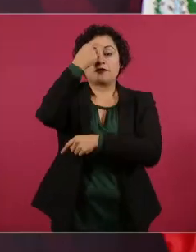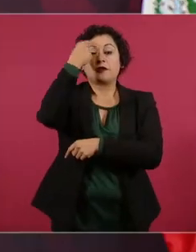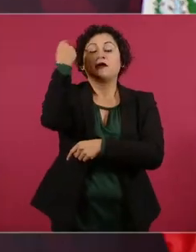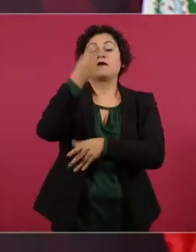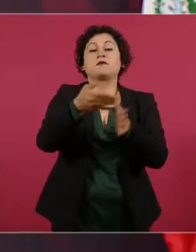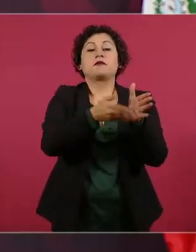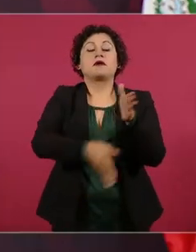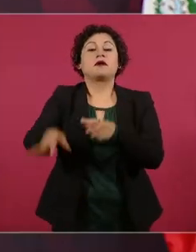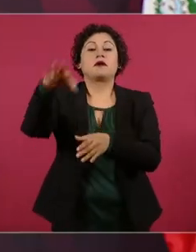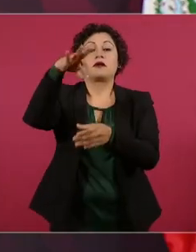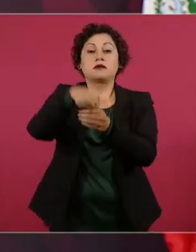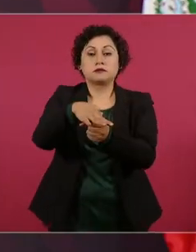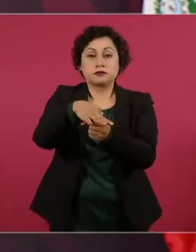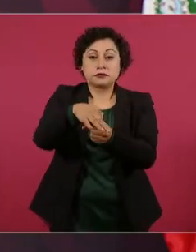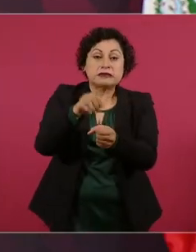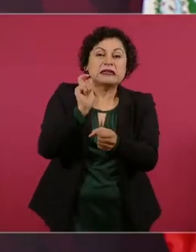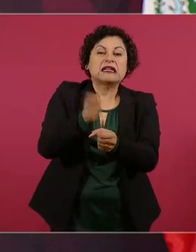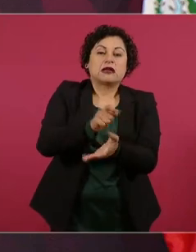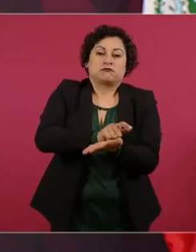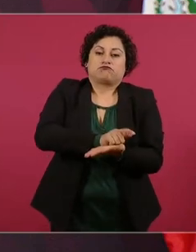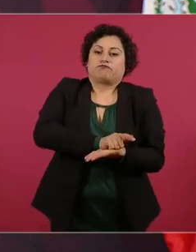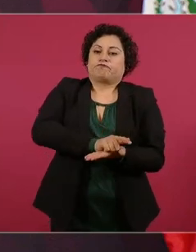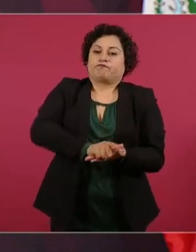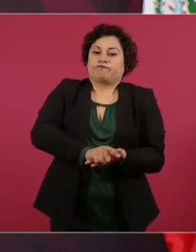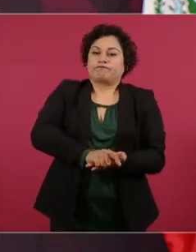sean libres,